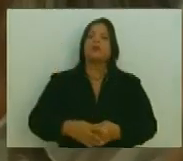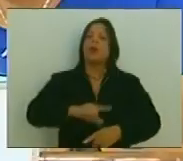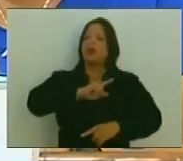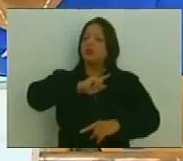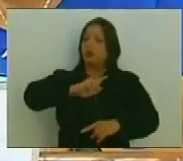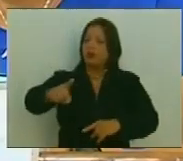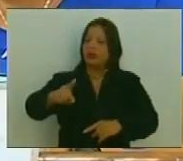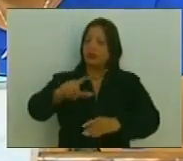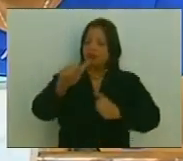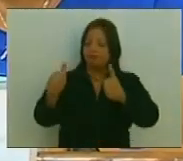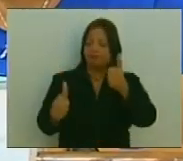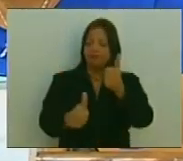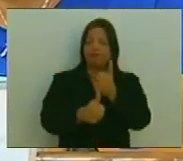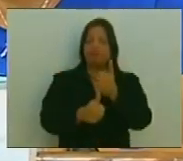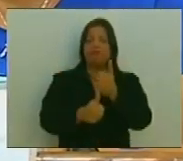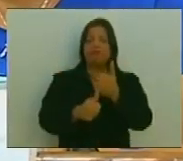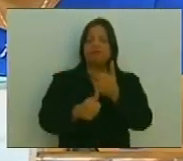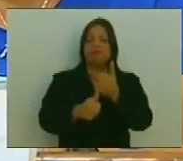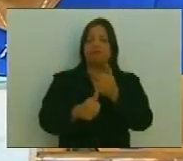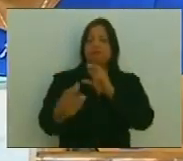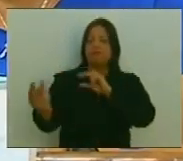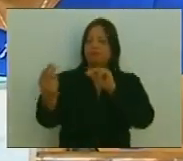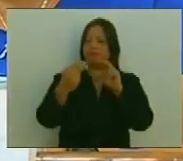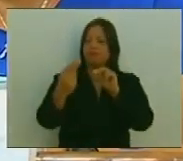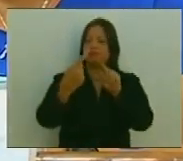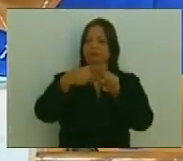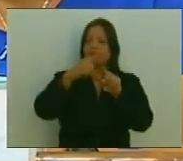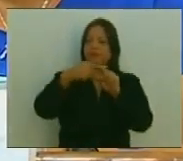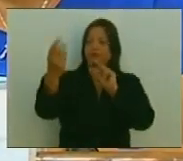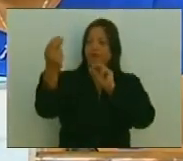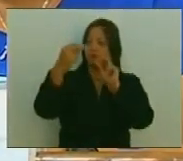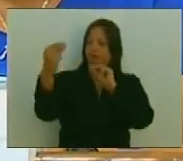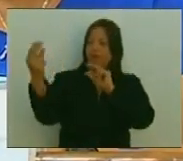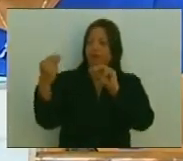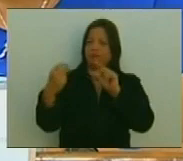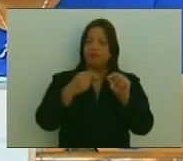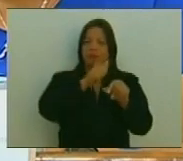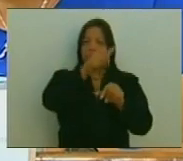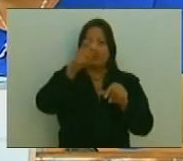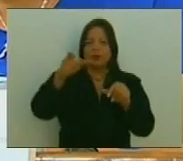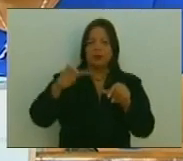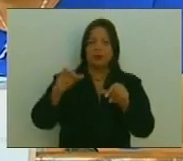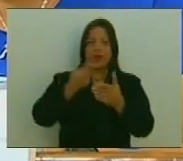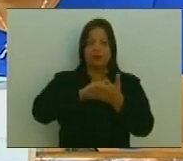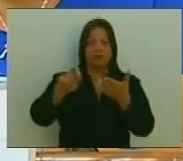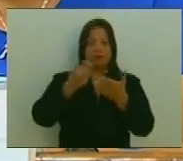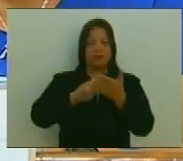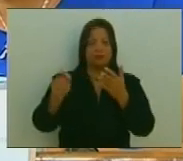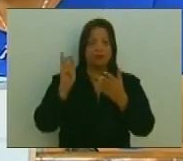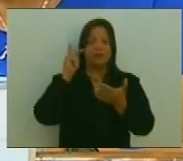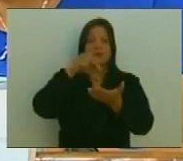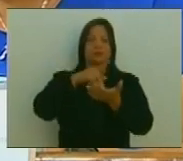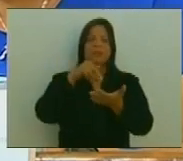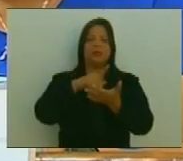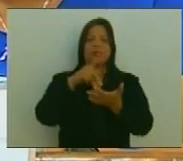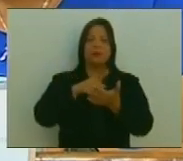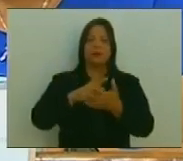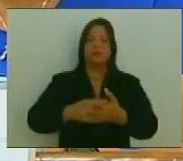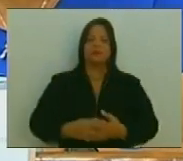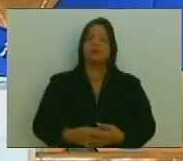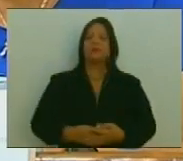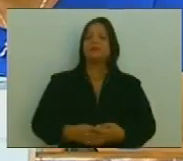ordena anexar a la misma la intervención de todos los y las constituyentes que participaron en esta